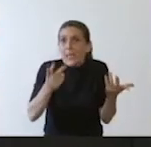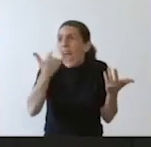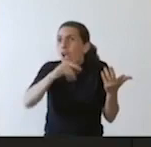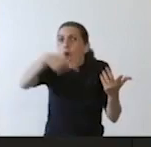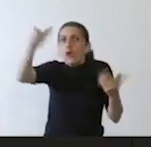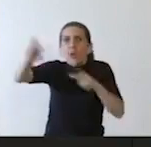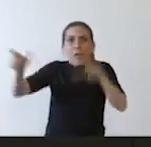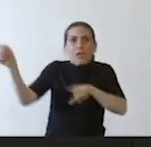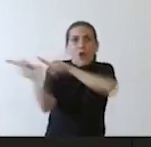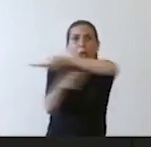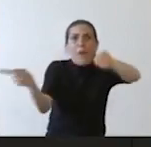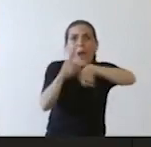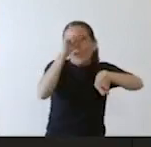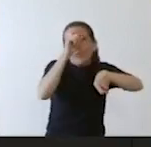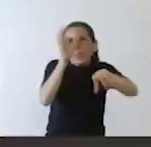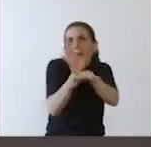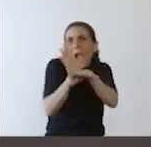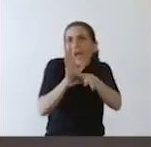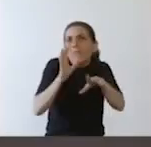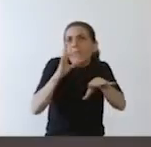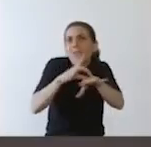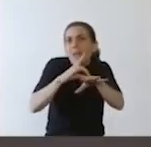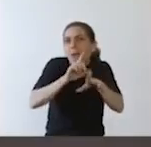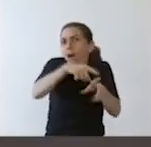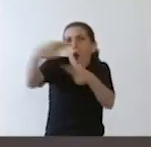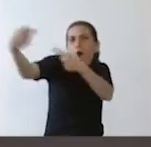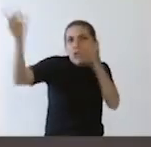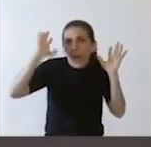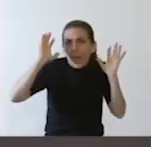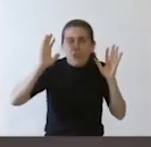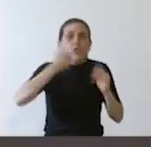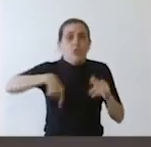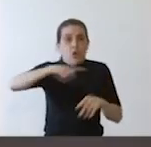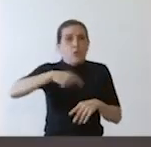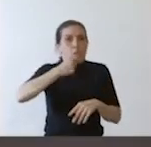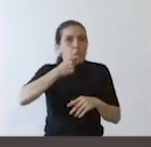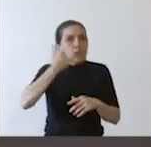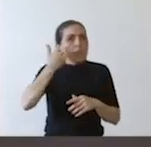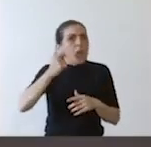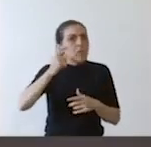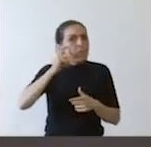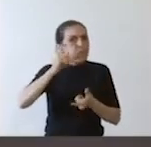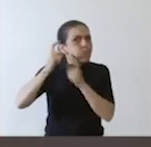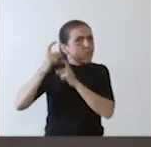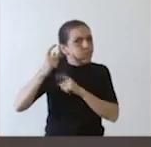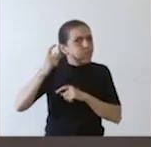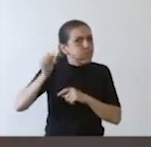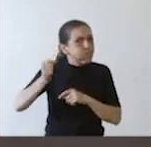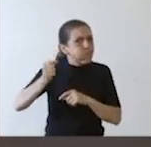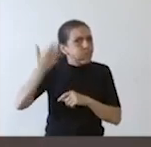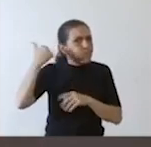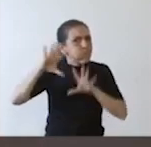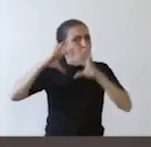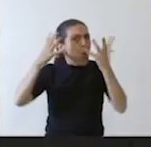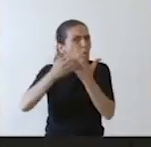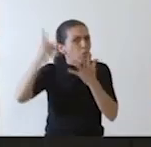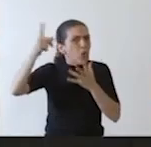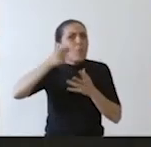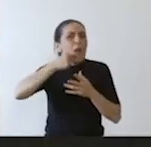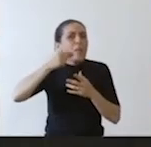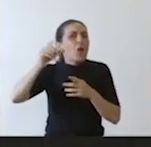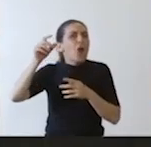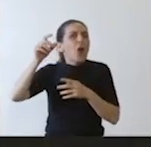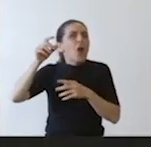necesitando de los servicios de salud. Nosotros hemos tenido la experiencia mundial en muchas epidemias, incluyendo la de dengue de